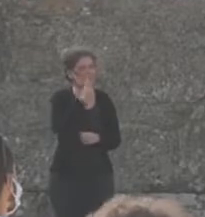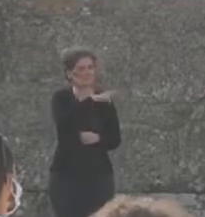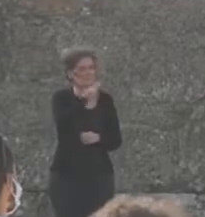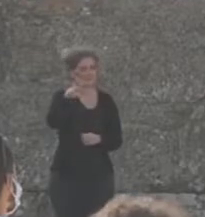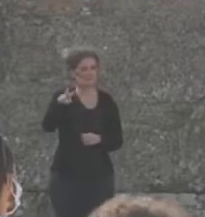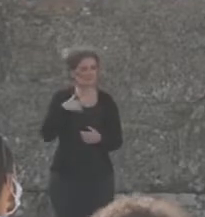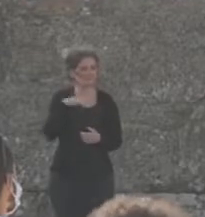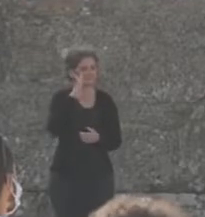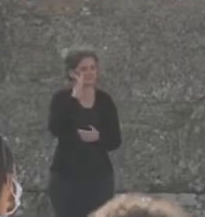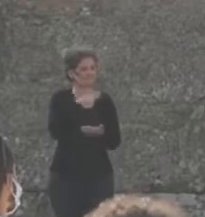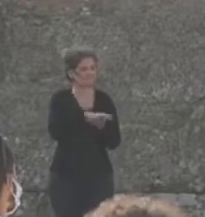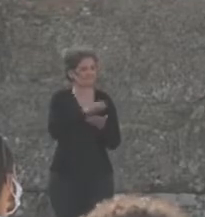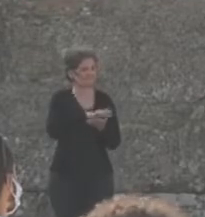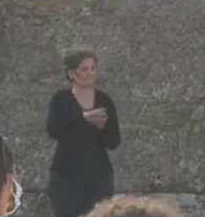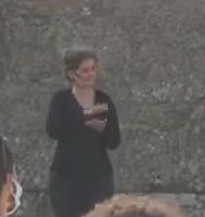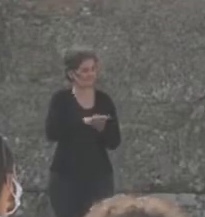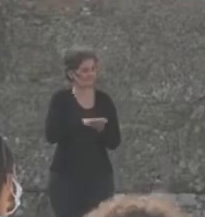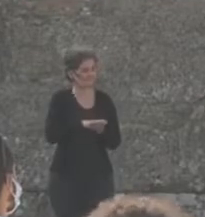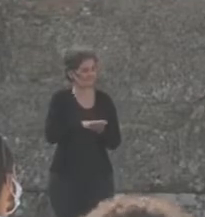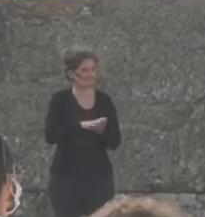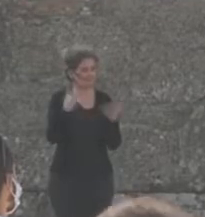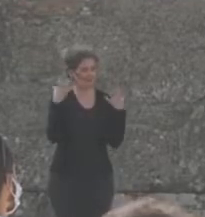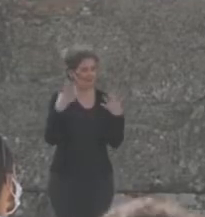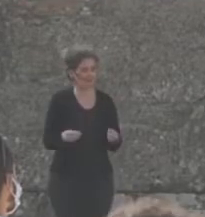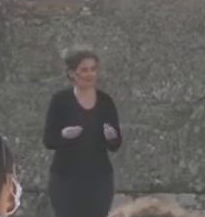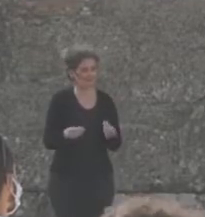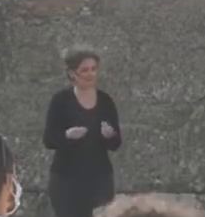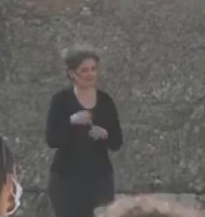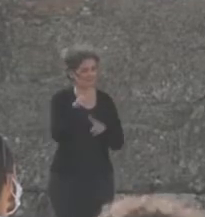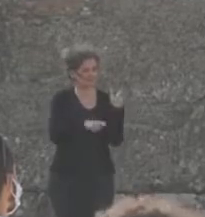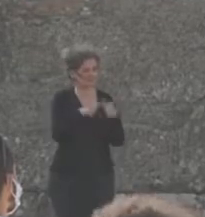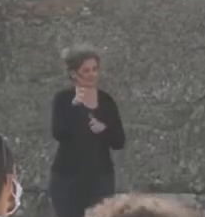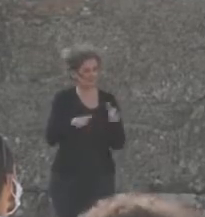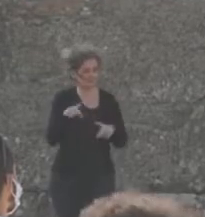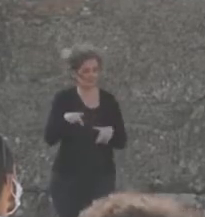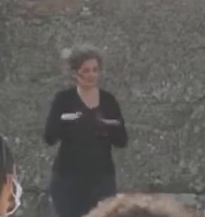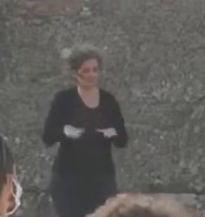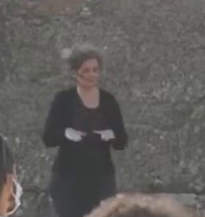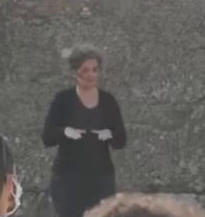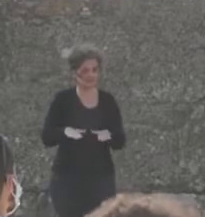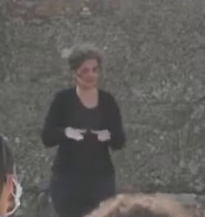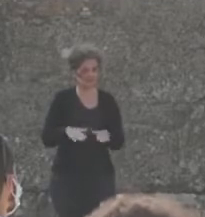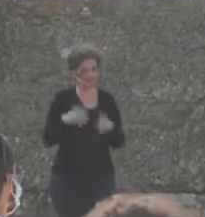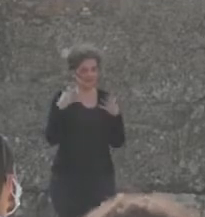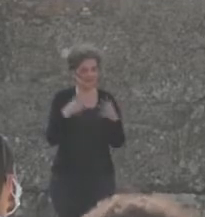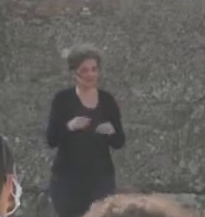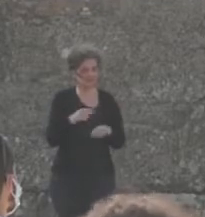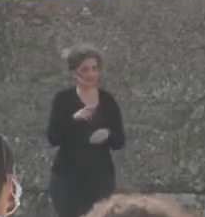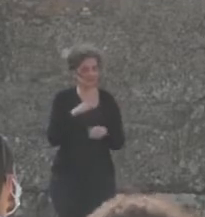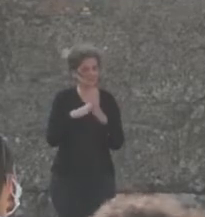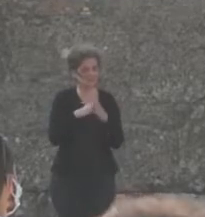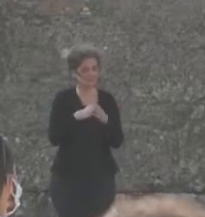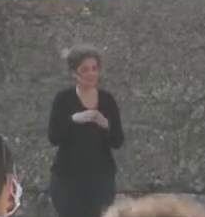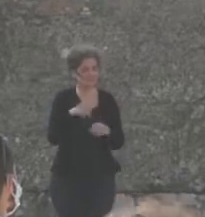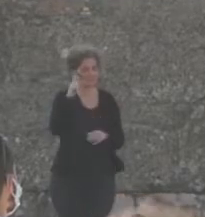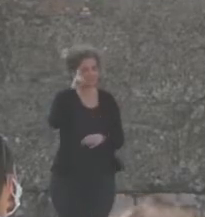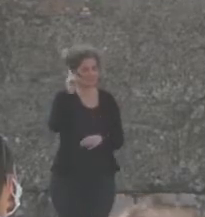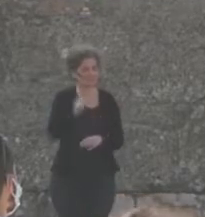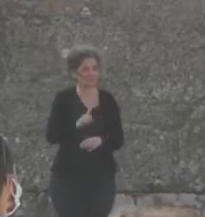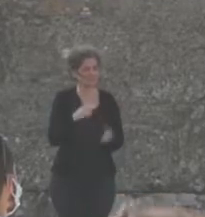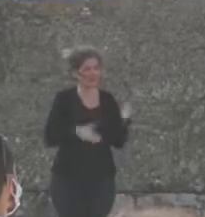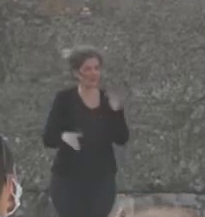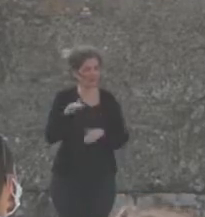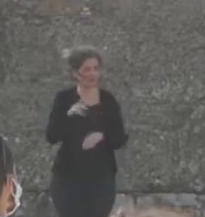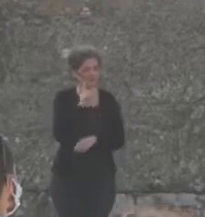pois realmente moitos das persoas que aquí estaban, e moitos deles mariñeiros, pois non sabían